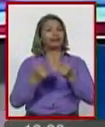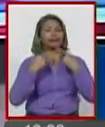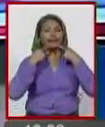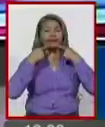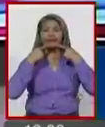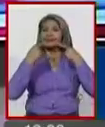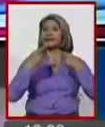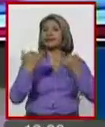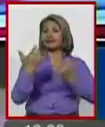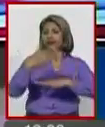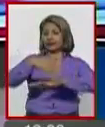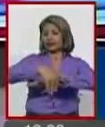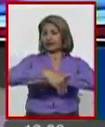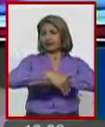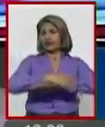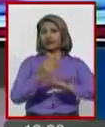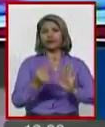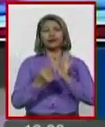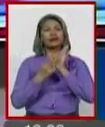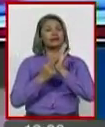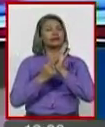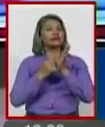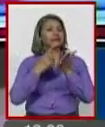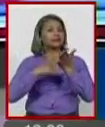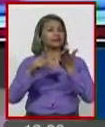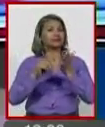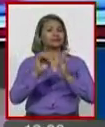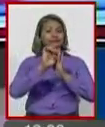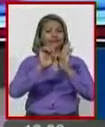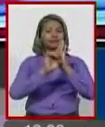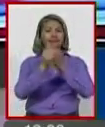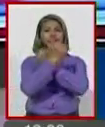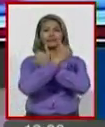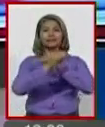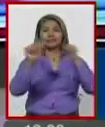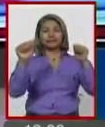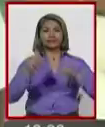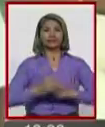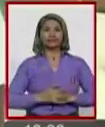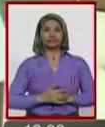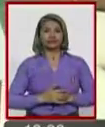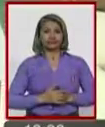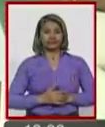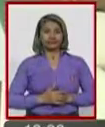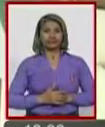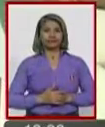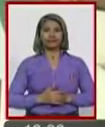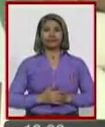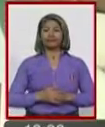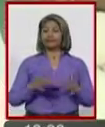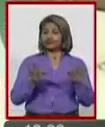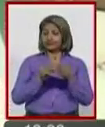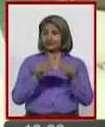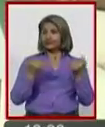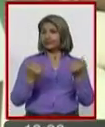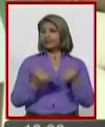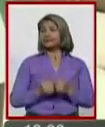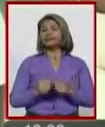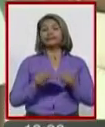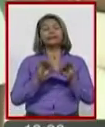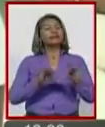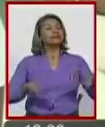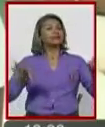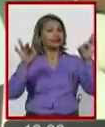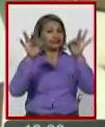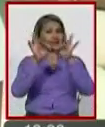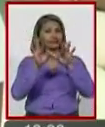brindará un informe esta noche donde destacan la aprobación de los estatutos autonómicos. En la sesión se destacarán los puntos